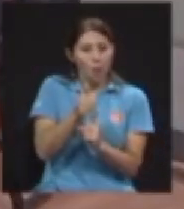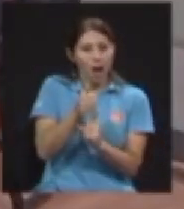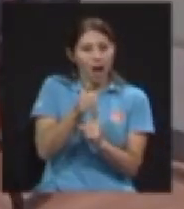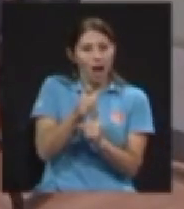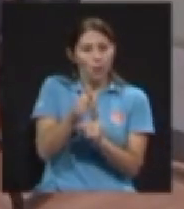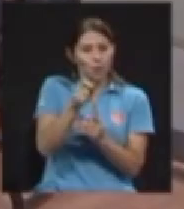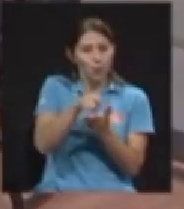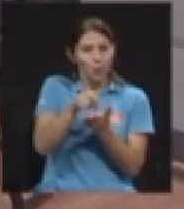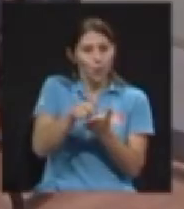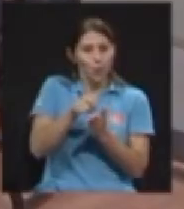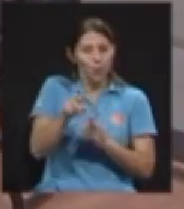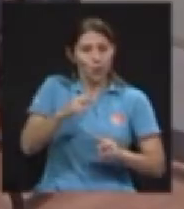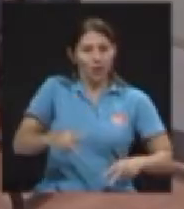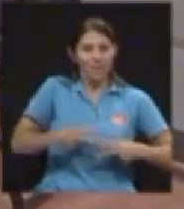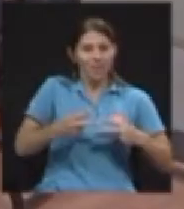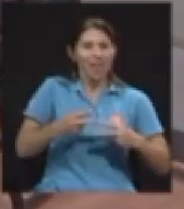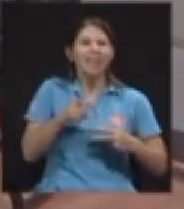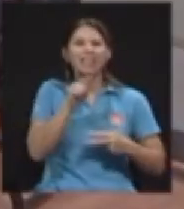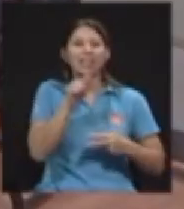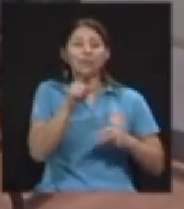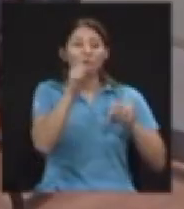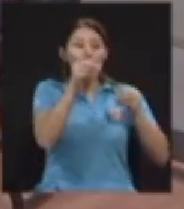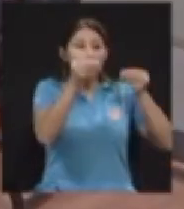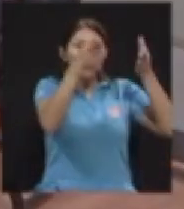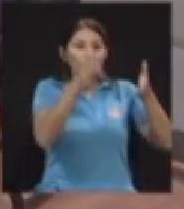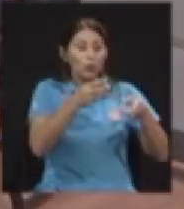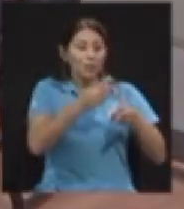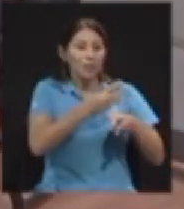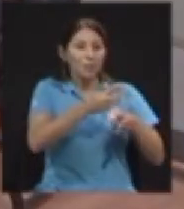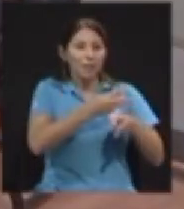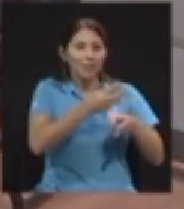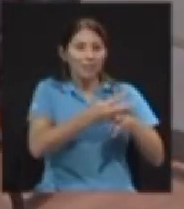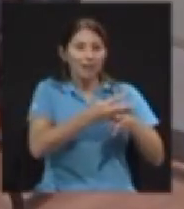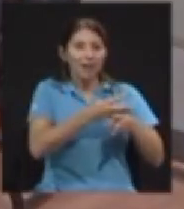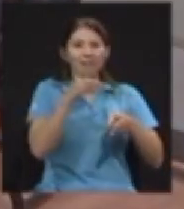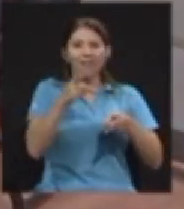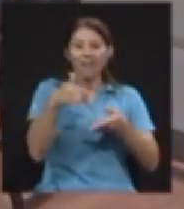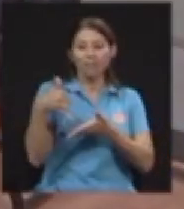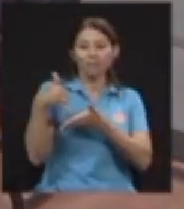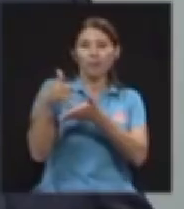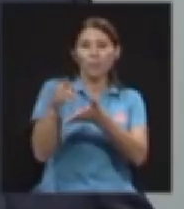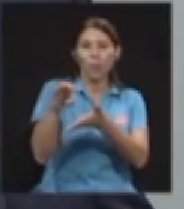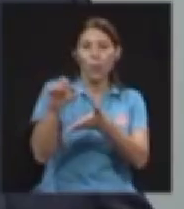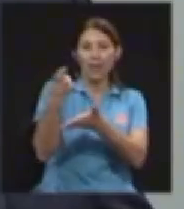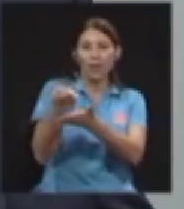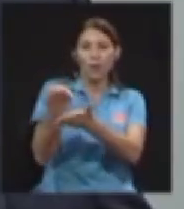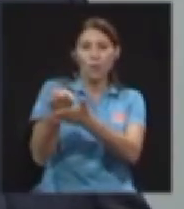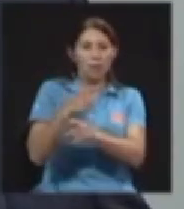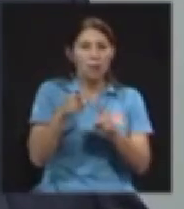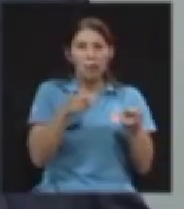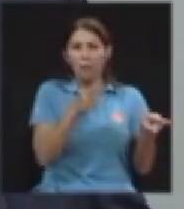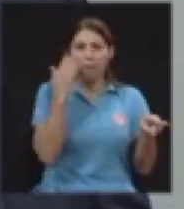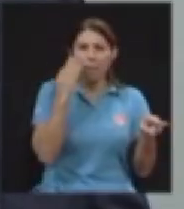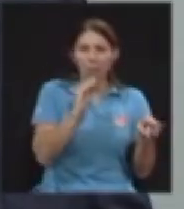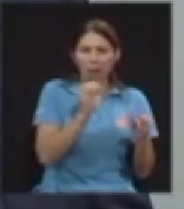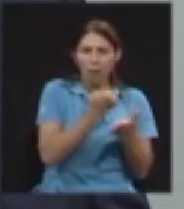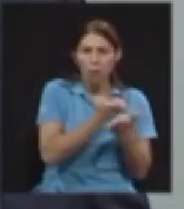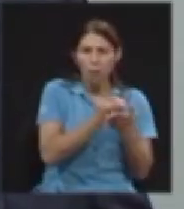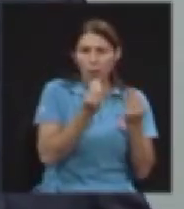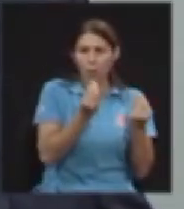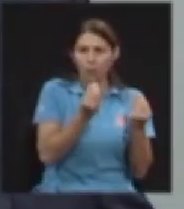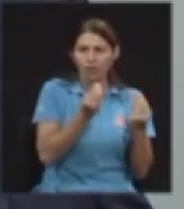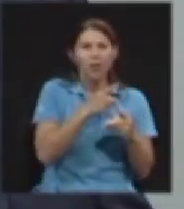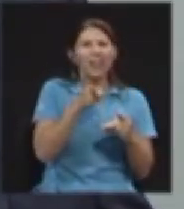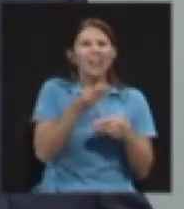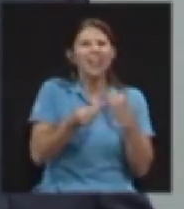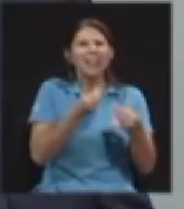que termina ganando el premio Nobel en economía sin saber gran cosa de economía, porque lo que hizo fue establecer una teoría que posteriormente fue desarrollada